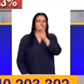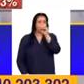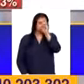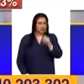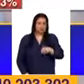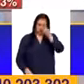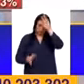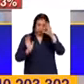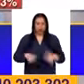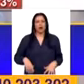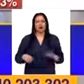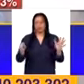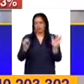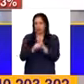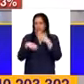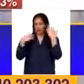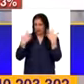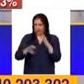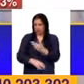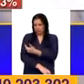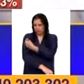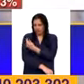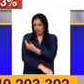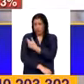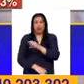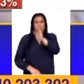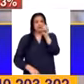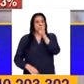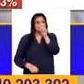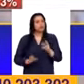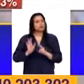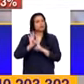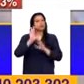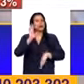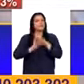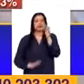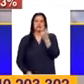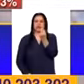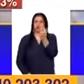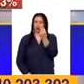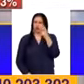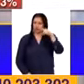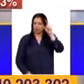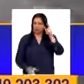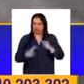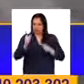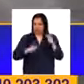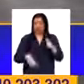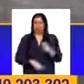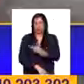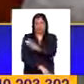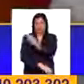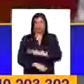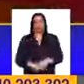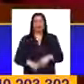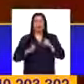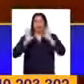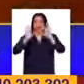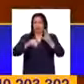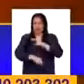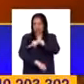están completamente inmunizados, porcentaje que representa a más de 12 millones de personas. En 10 regiones, más